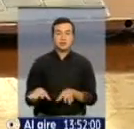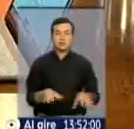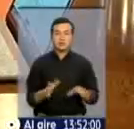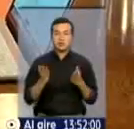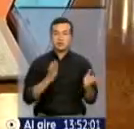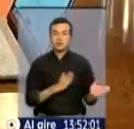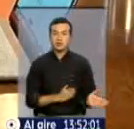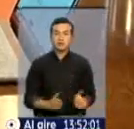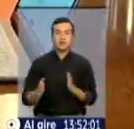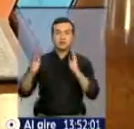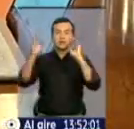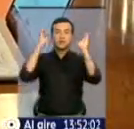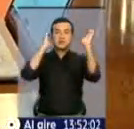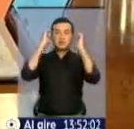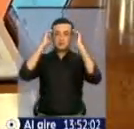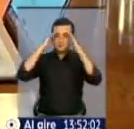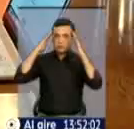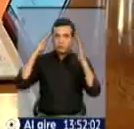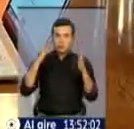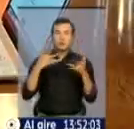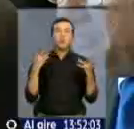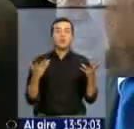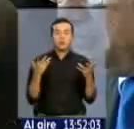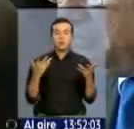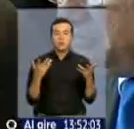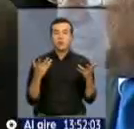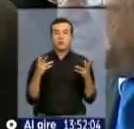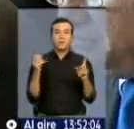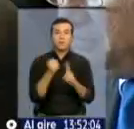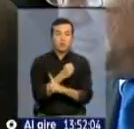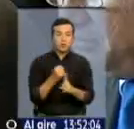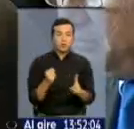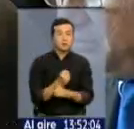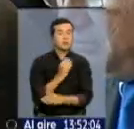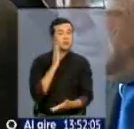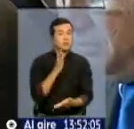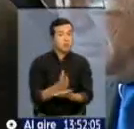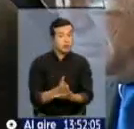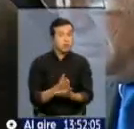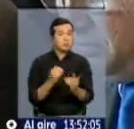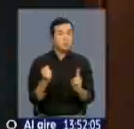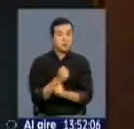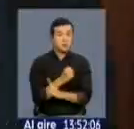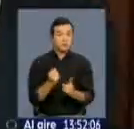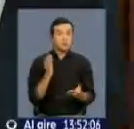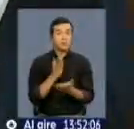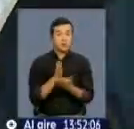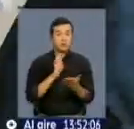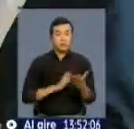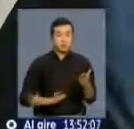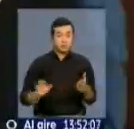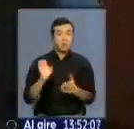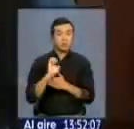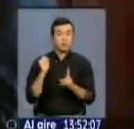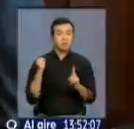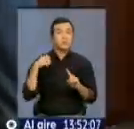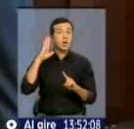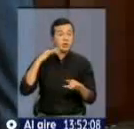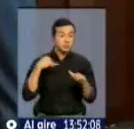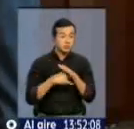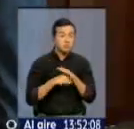delinear una estrategia orientada a erradicar los casos de violencia en los planteles educativos del país, sobre todo de violencia